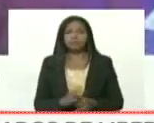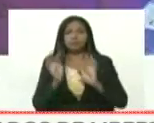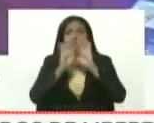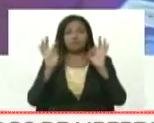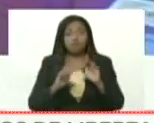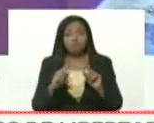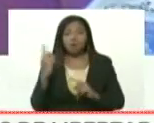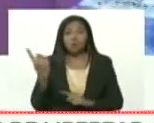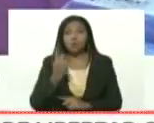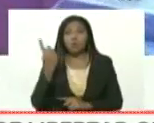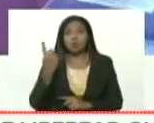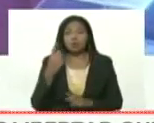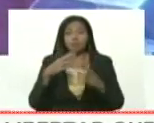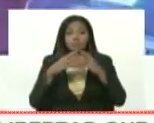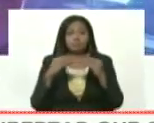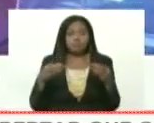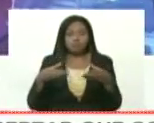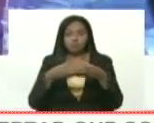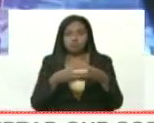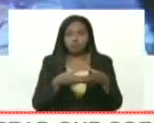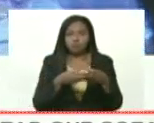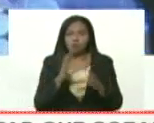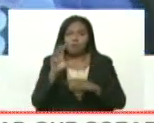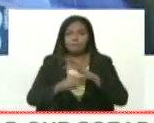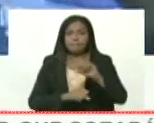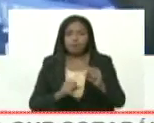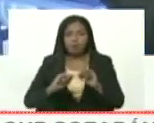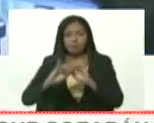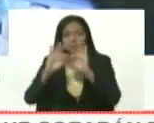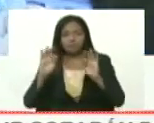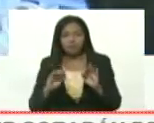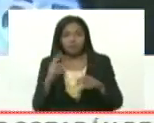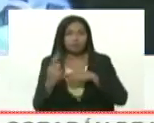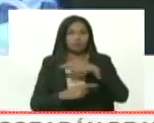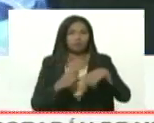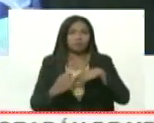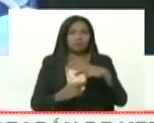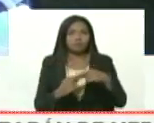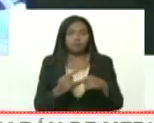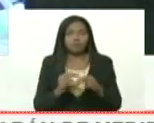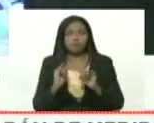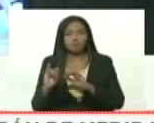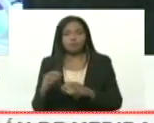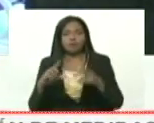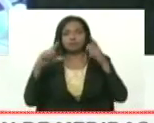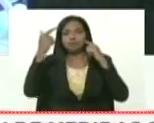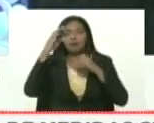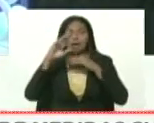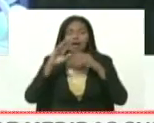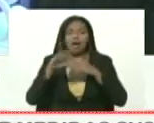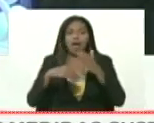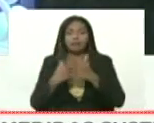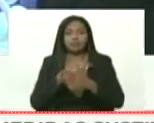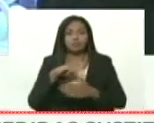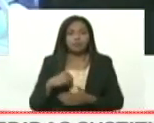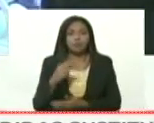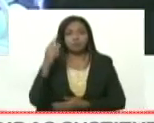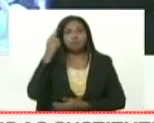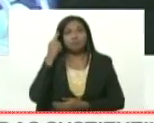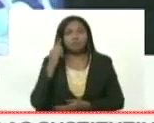unitaria, para que todos los equipos que han sido comprados por la revolución desde el comandante Chávez hasta nuestros días, tengan